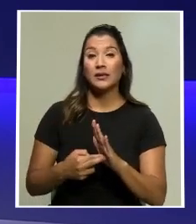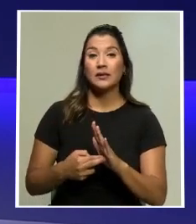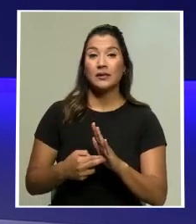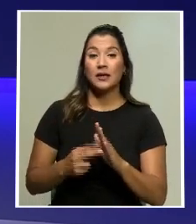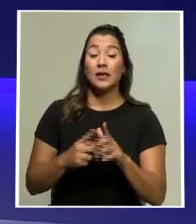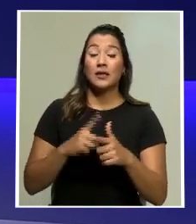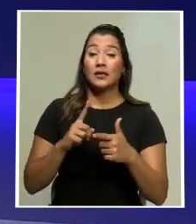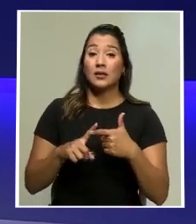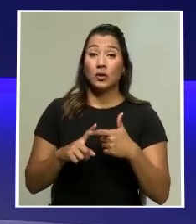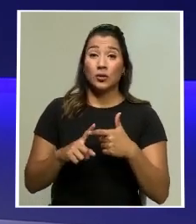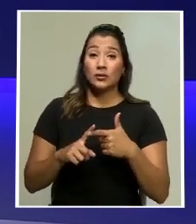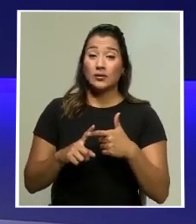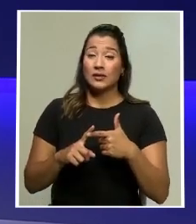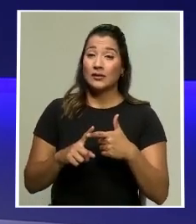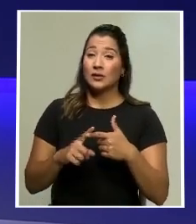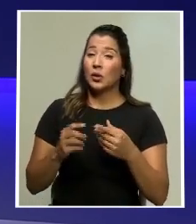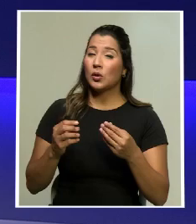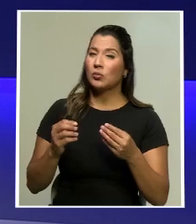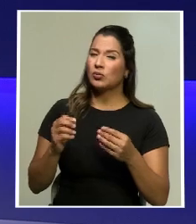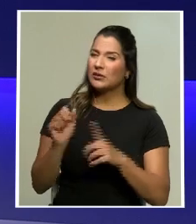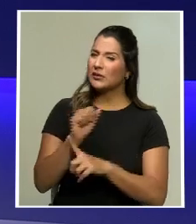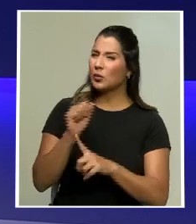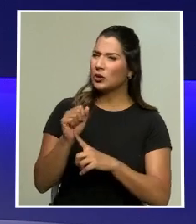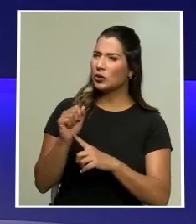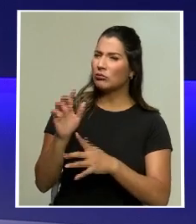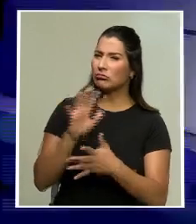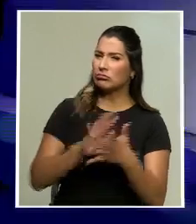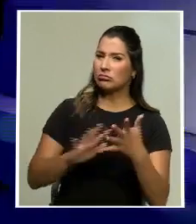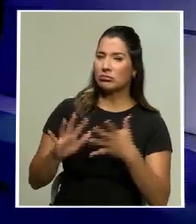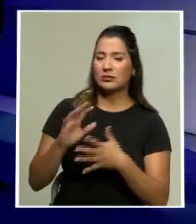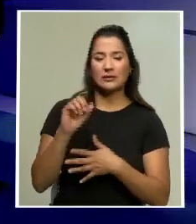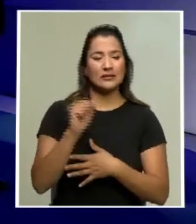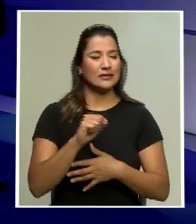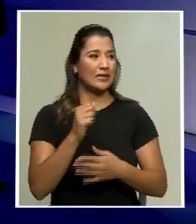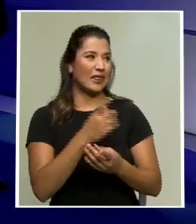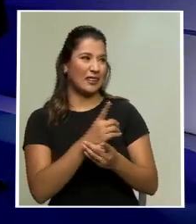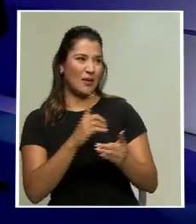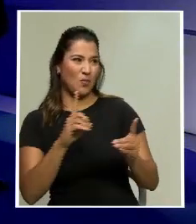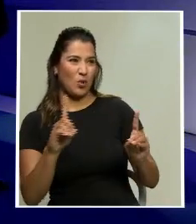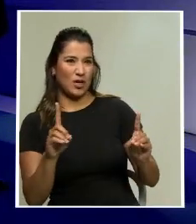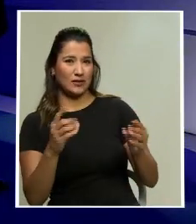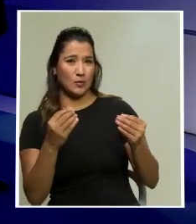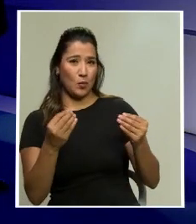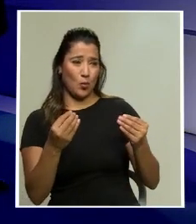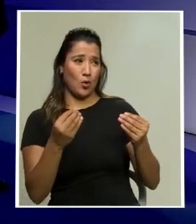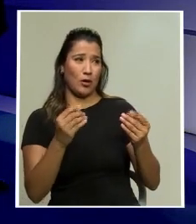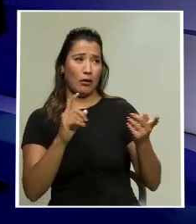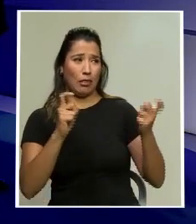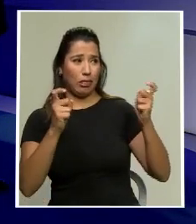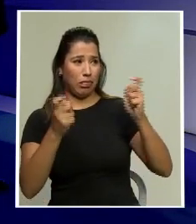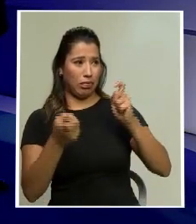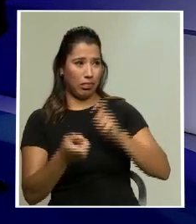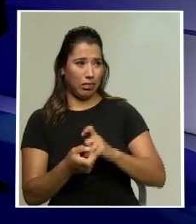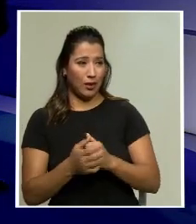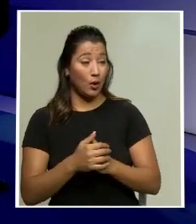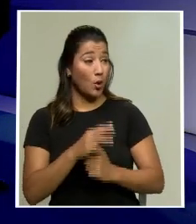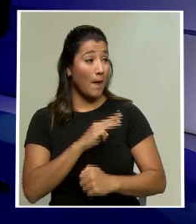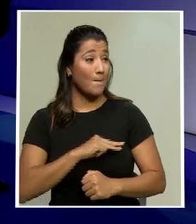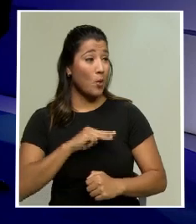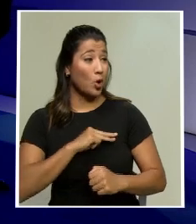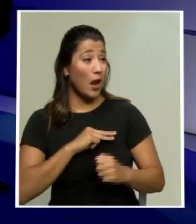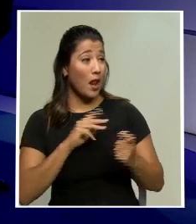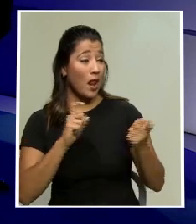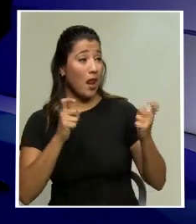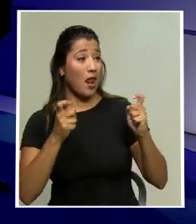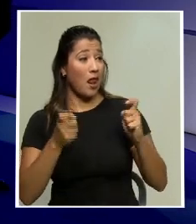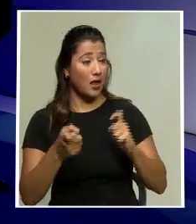un gano muy controvertido. Una democracia flexible, digamos. Demasiado. Con una moral flexible.